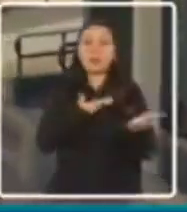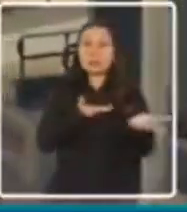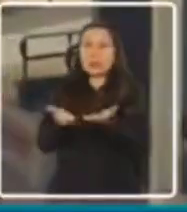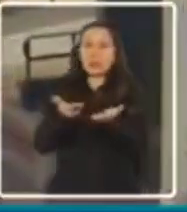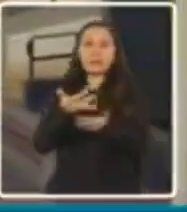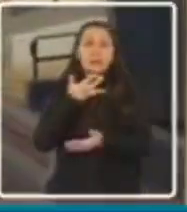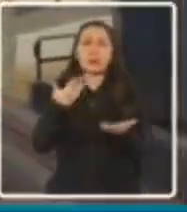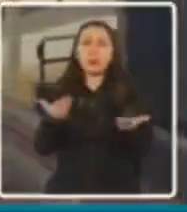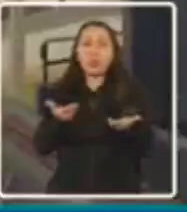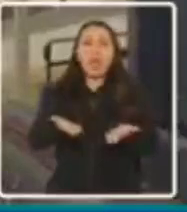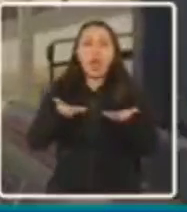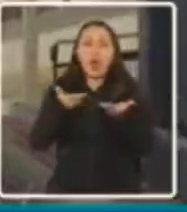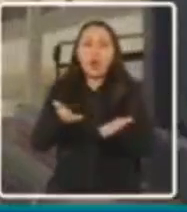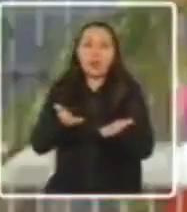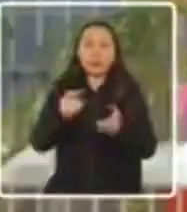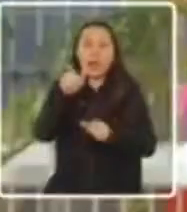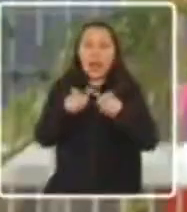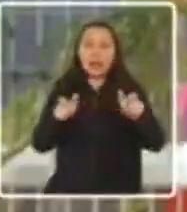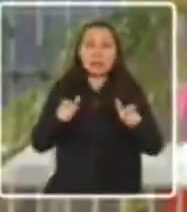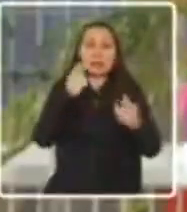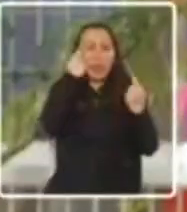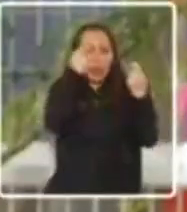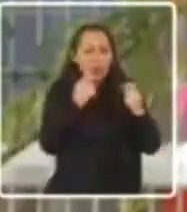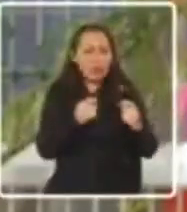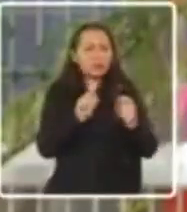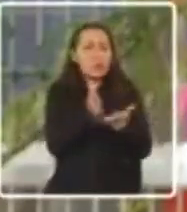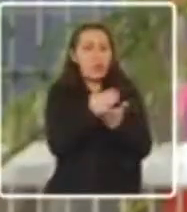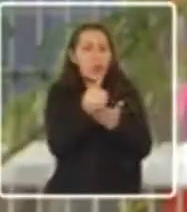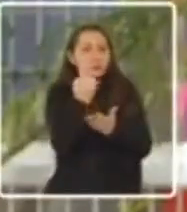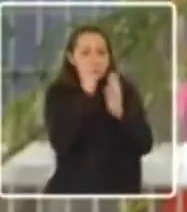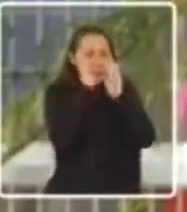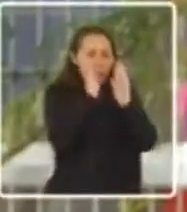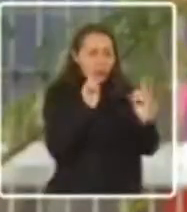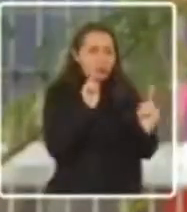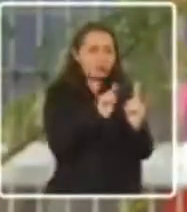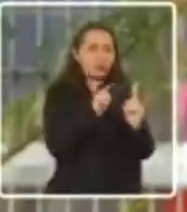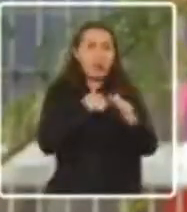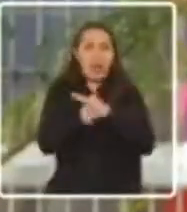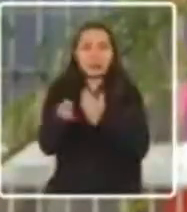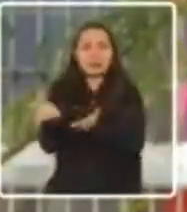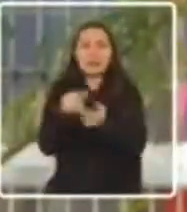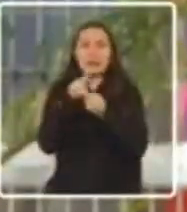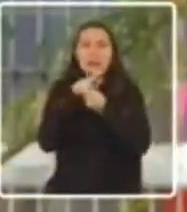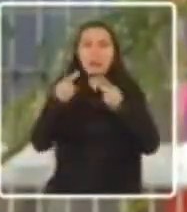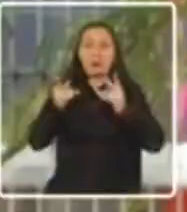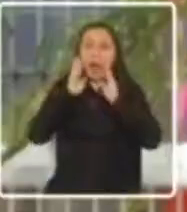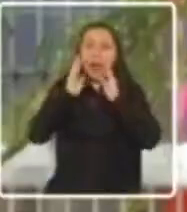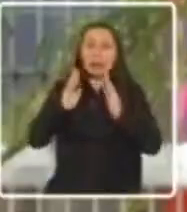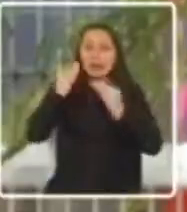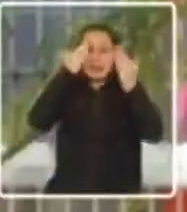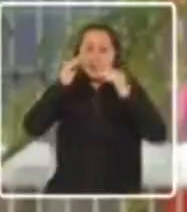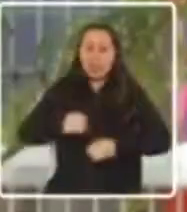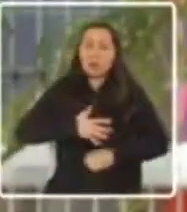servicios, porque ofrecerán a cada las personas un diagnóstico y un plan de atención individual, acceso a servicios públicos, atención